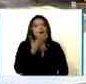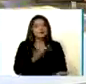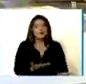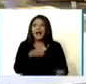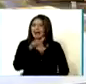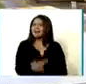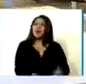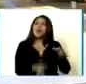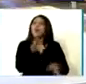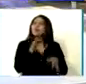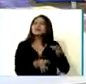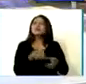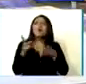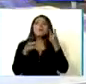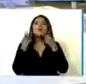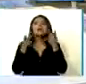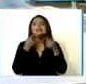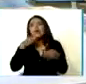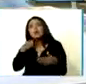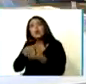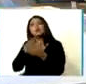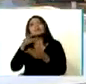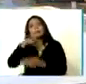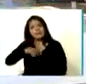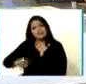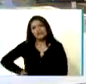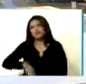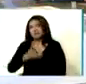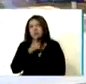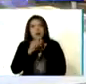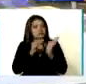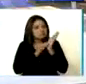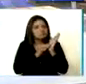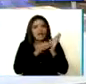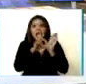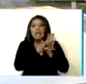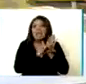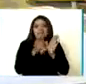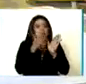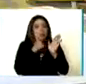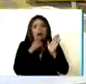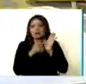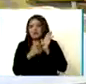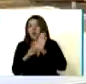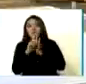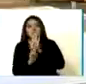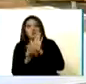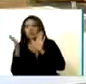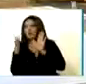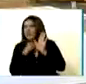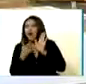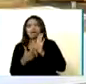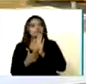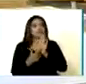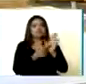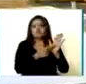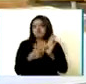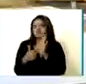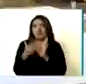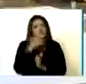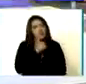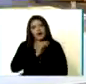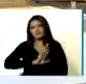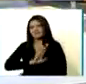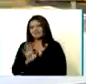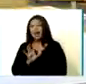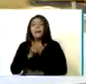del juicio político al presidente en ningún lado, ni en las leyes, ni en la Constitución, ni obviamente dentro del reglamento interior y de debate de la AN. A pesar de